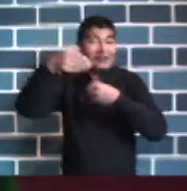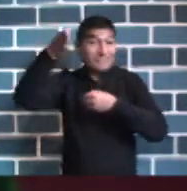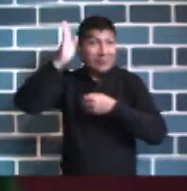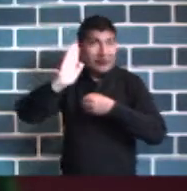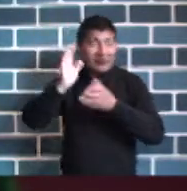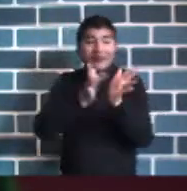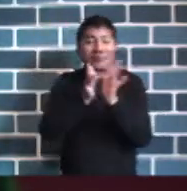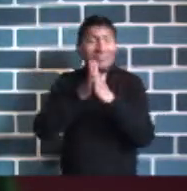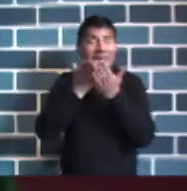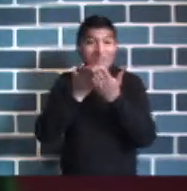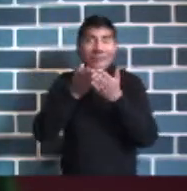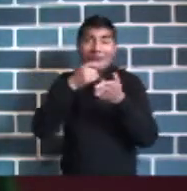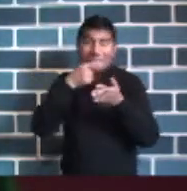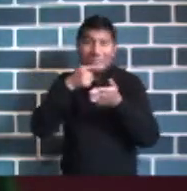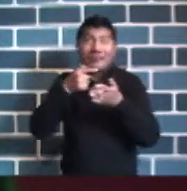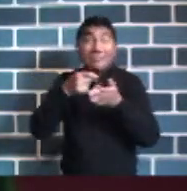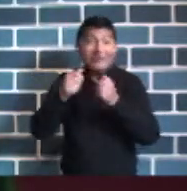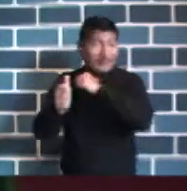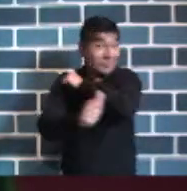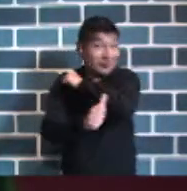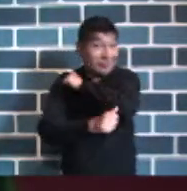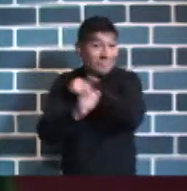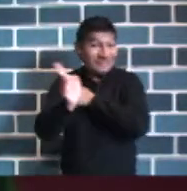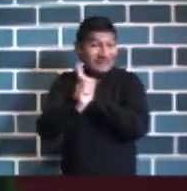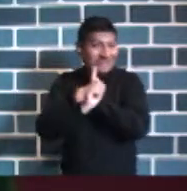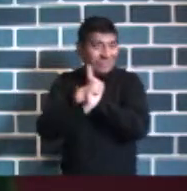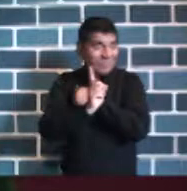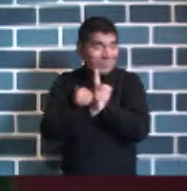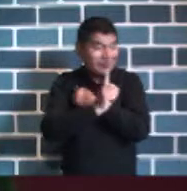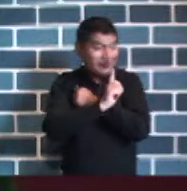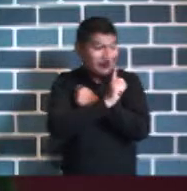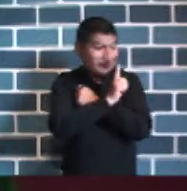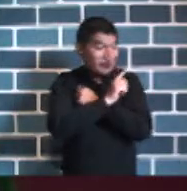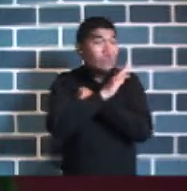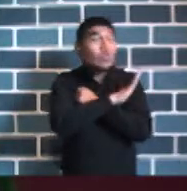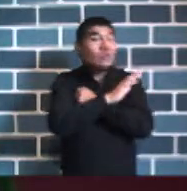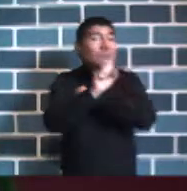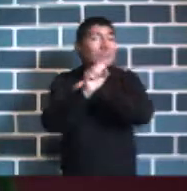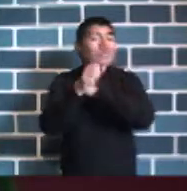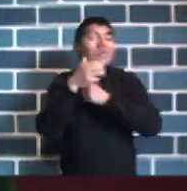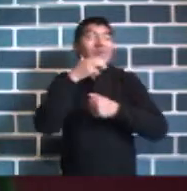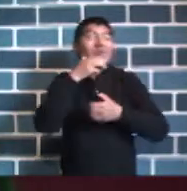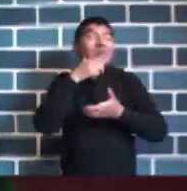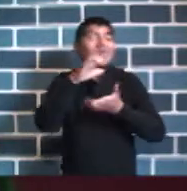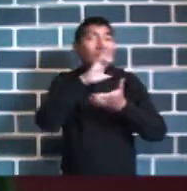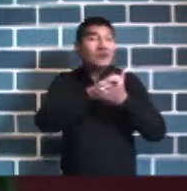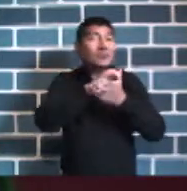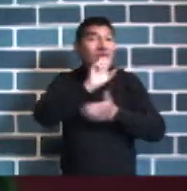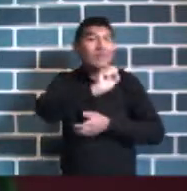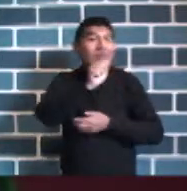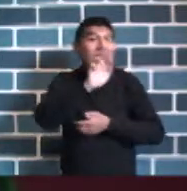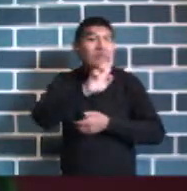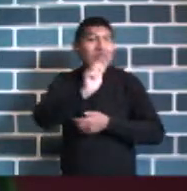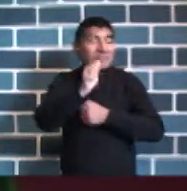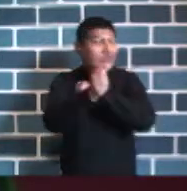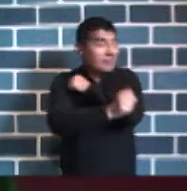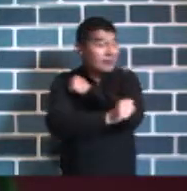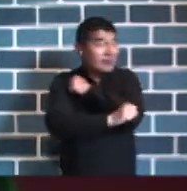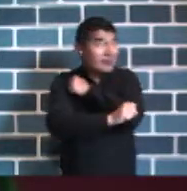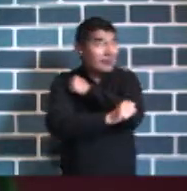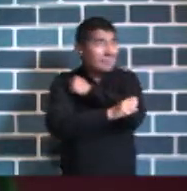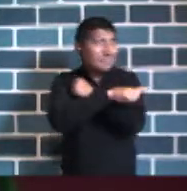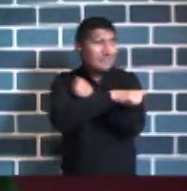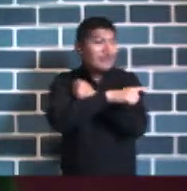texto abraham fue rápidamente a la carpa donde está basada y le dijo pronto toma tres medidas de la mejor